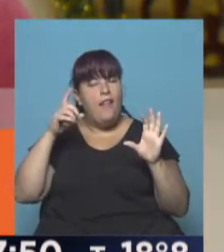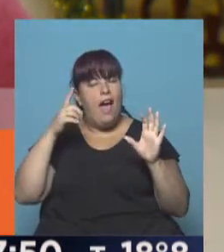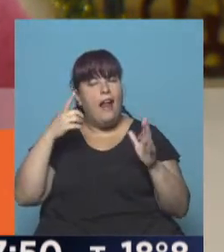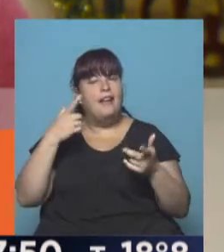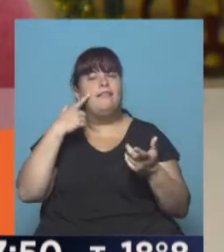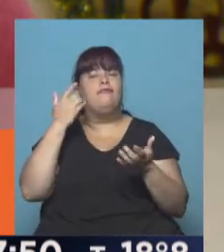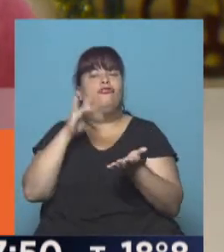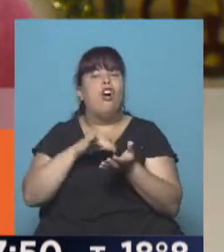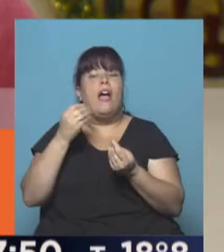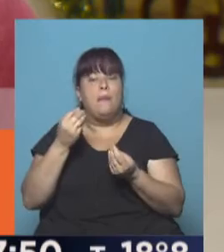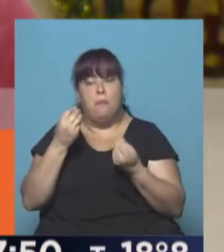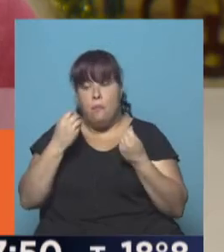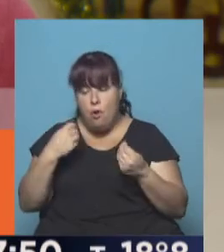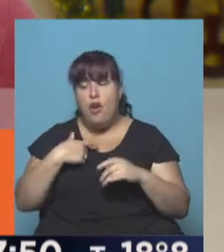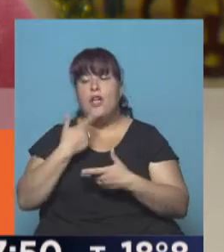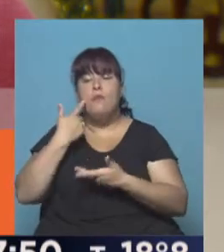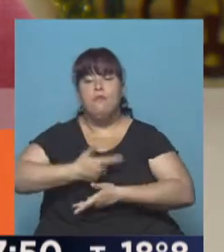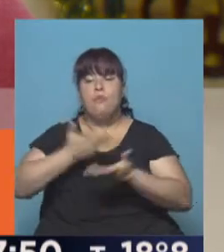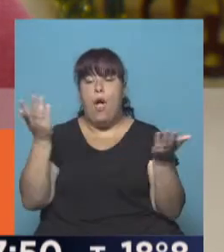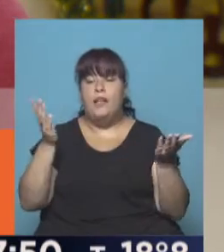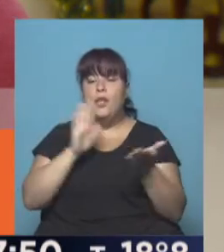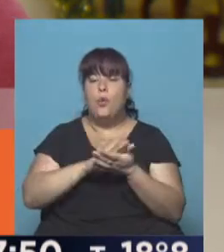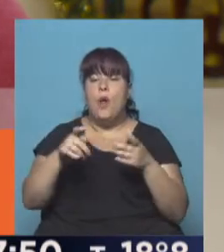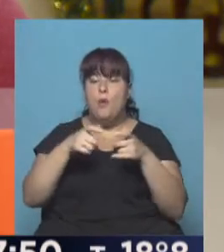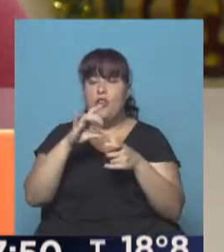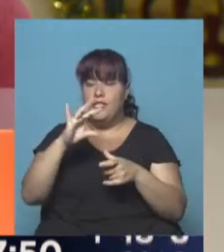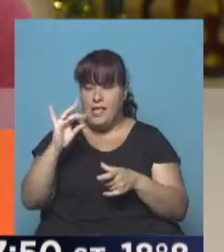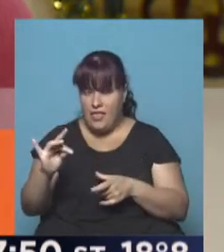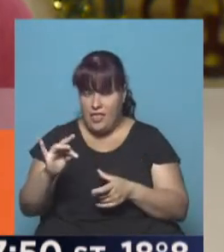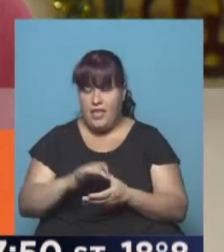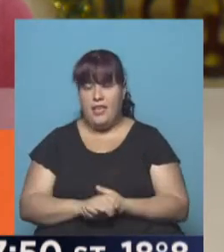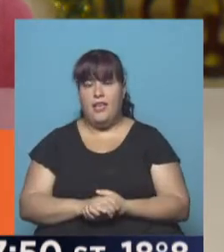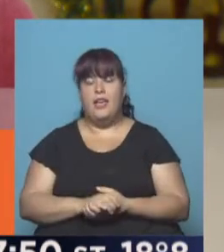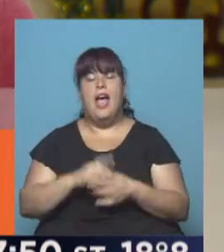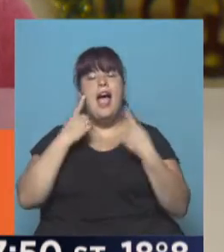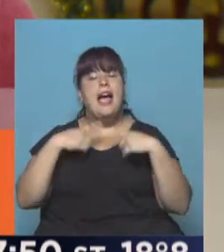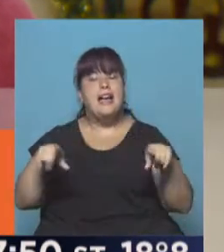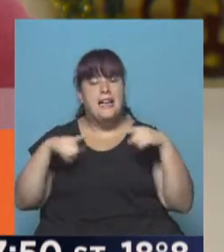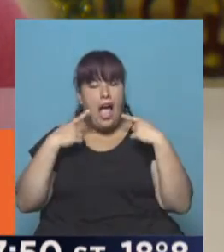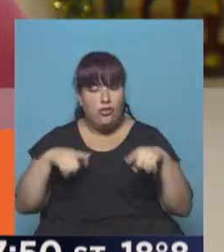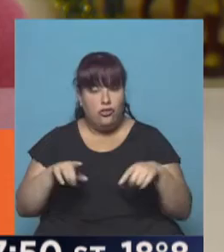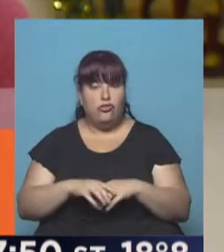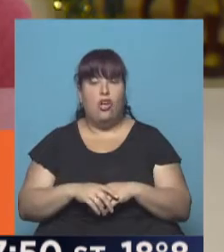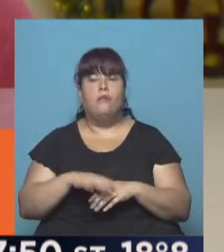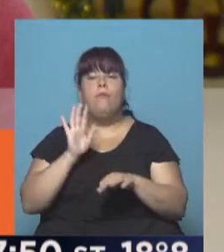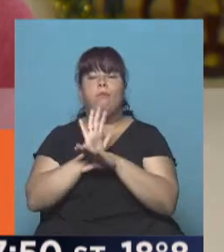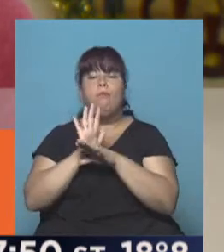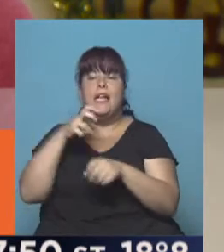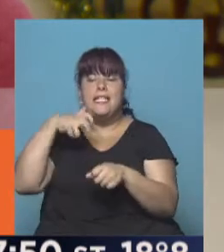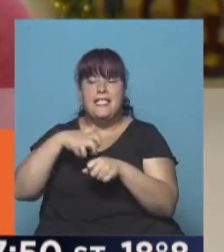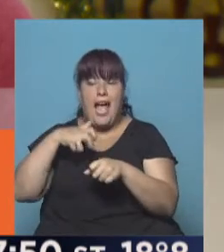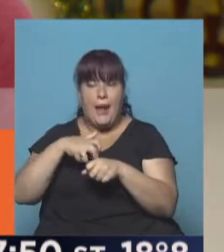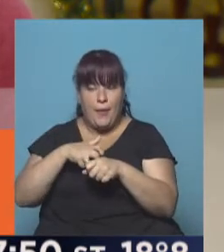vívido, especialmente porque publicamos un nuevo CD con una canción llamada